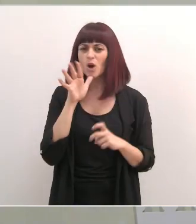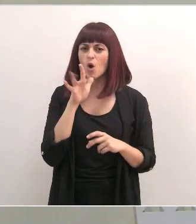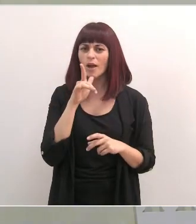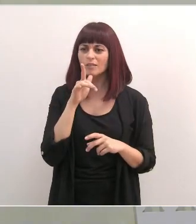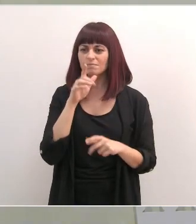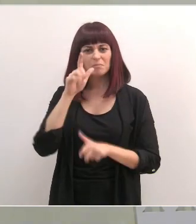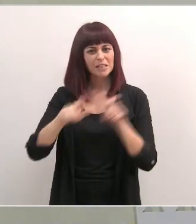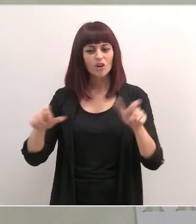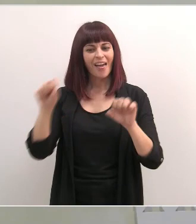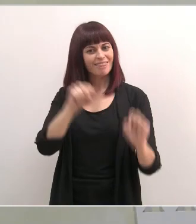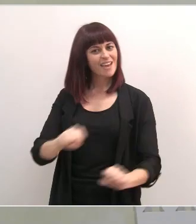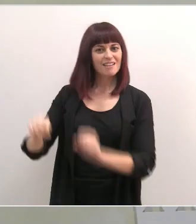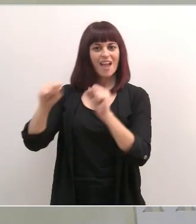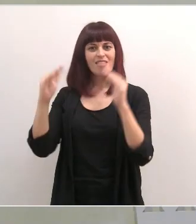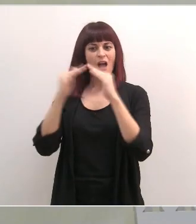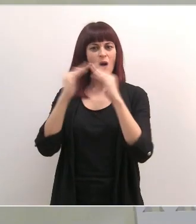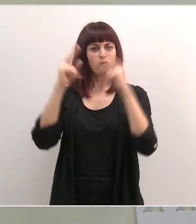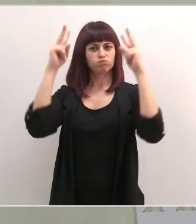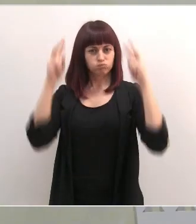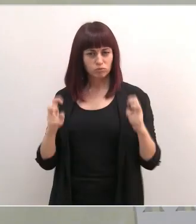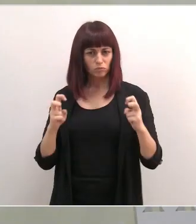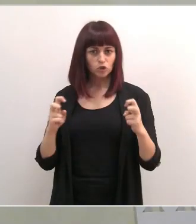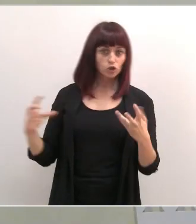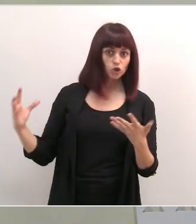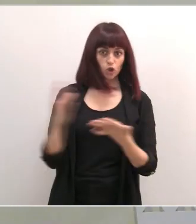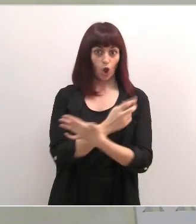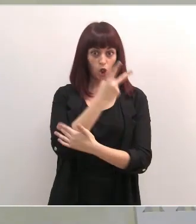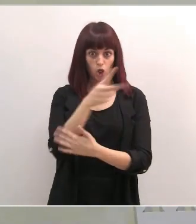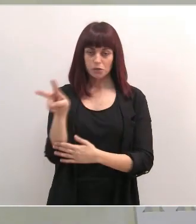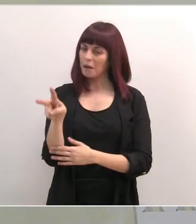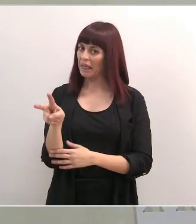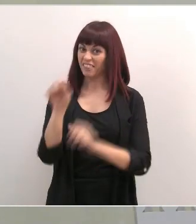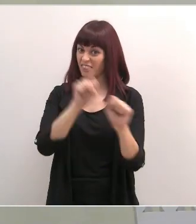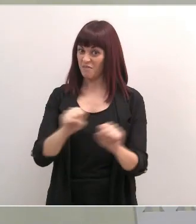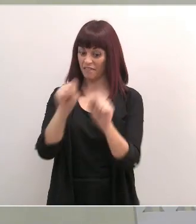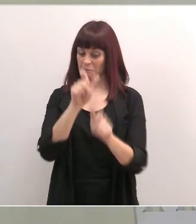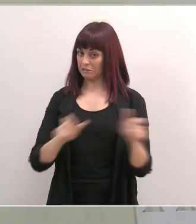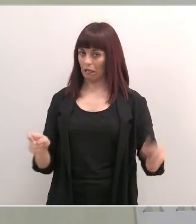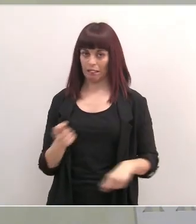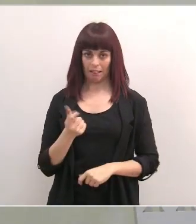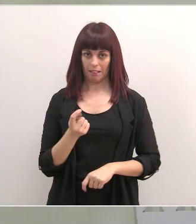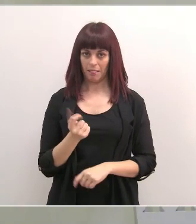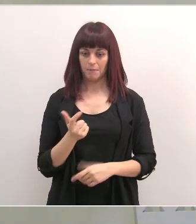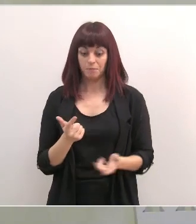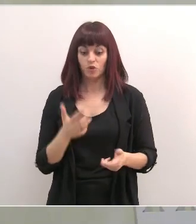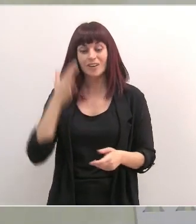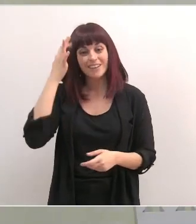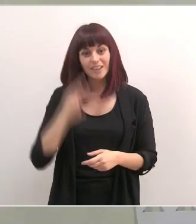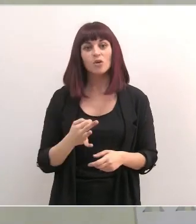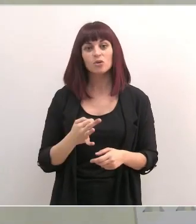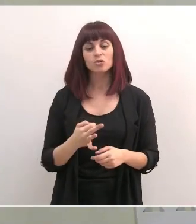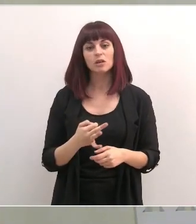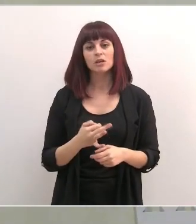defienda el confinamiento estricto de toda la población en su domicilio 2 semanas. Muy poquita gente. Y yo creo que tampoco